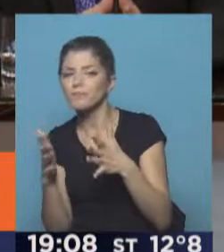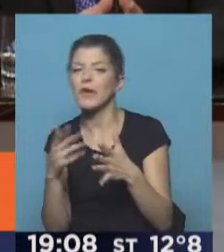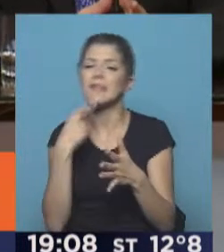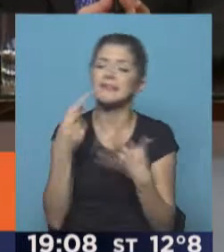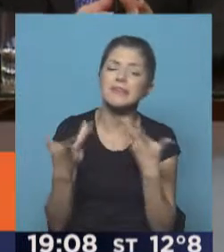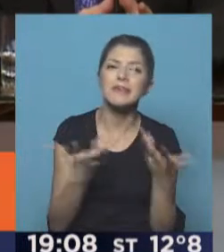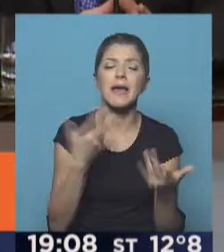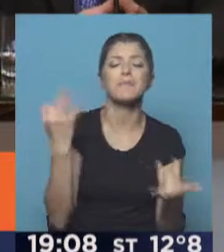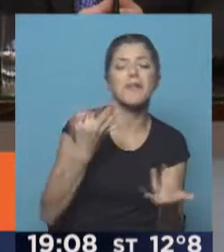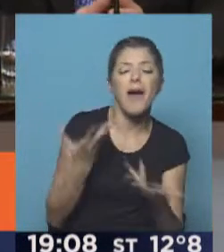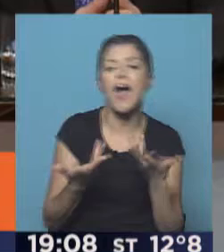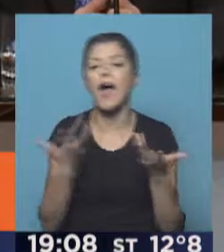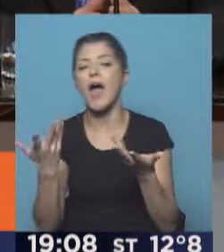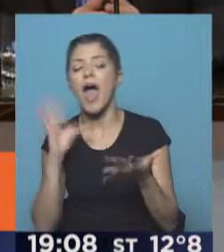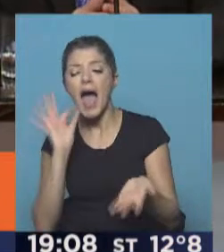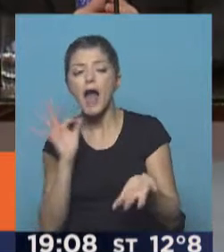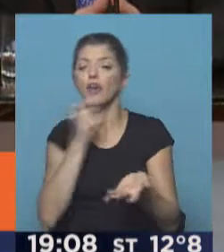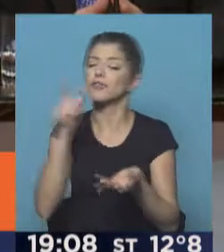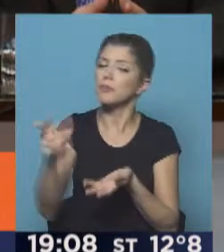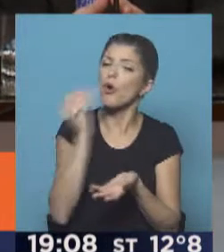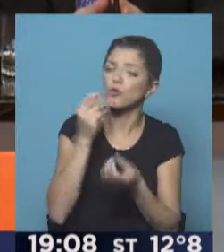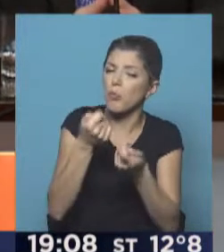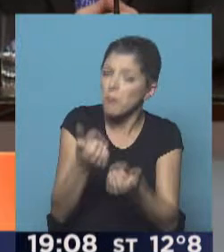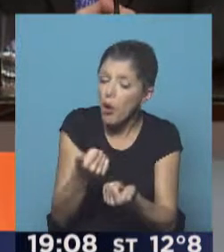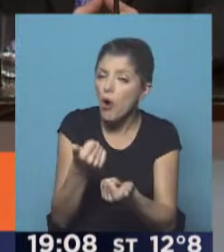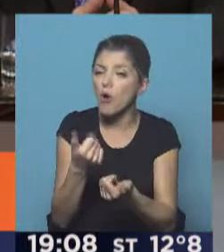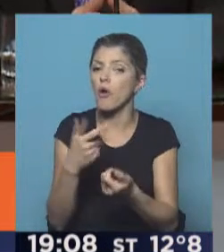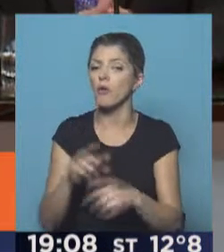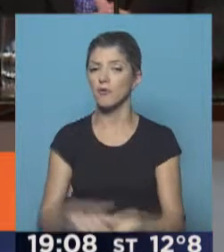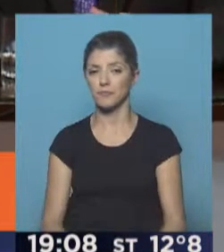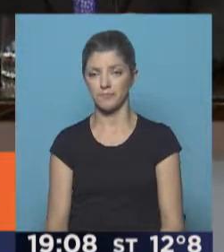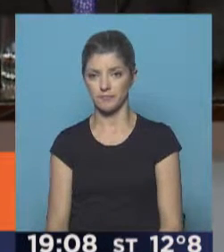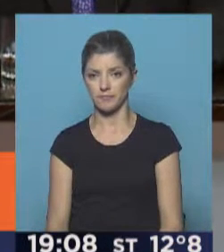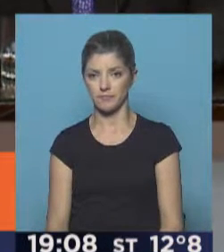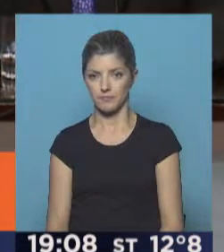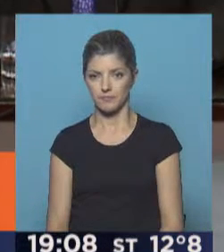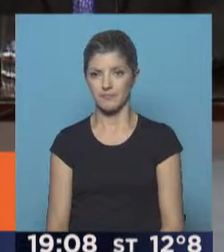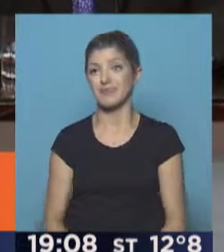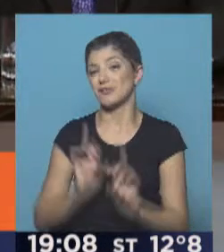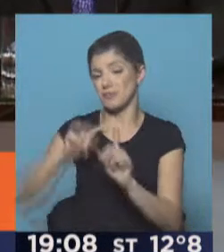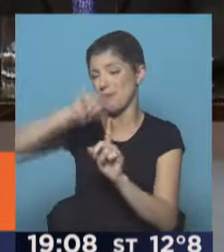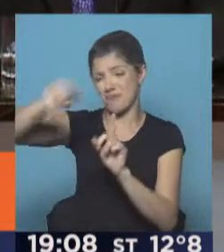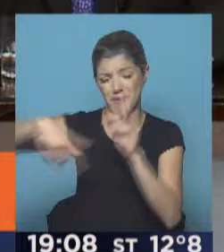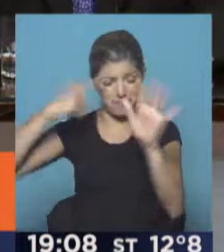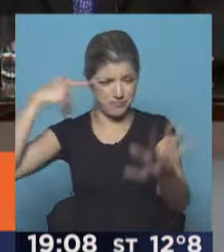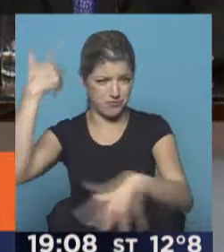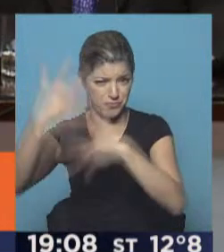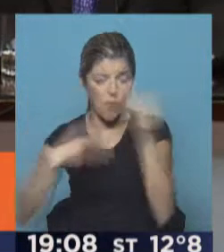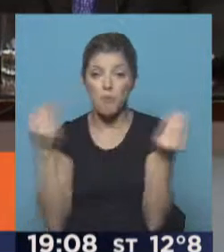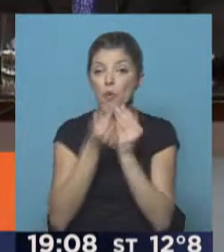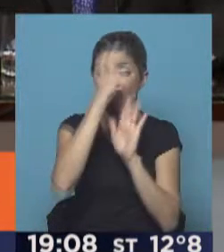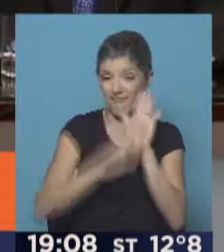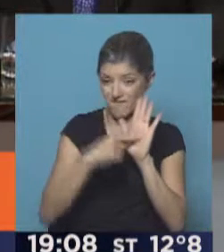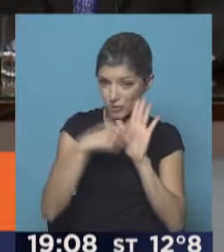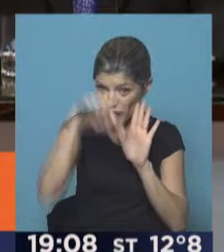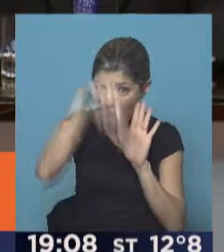era en realidad un bonus si vos gastabas poco, y eso fue lo que terminó pasando también en muchas de las facturas de hoy,